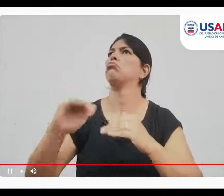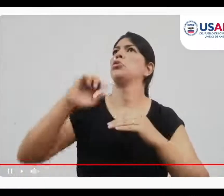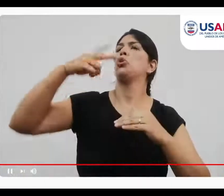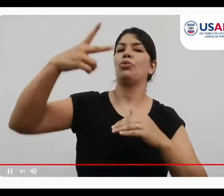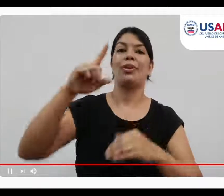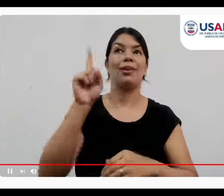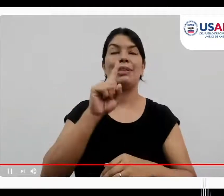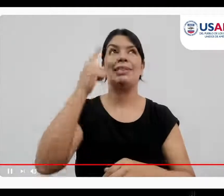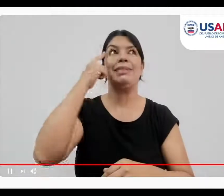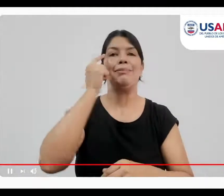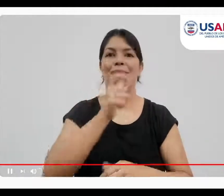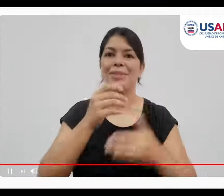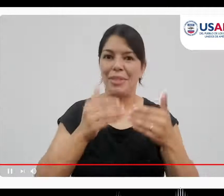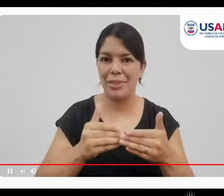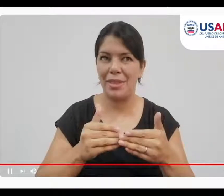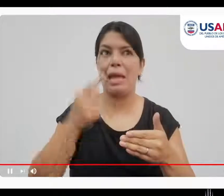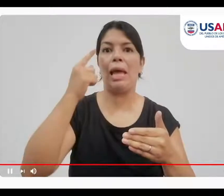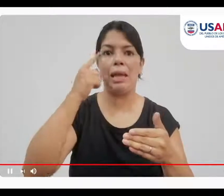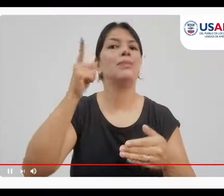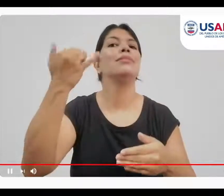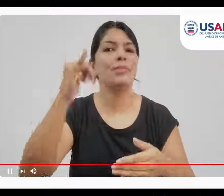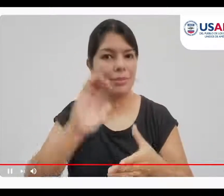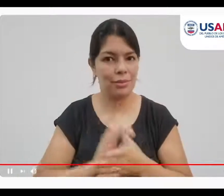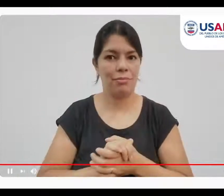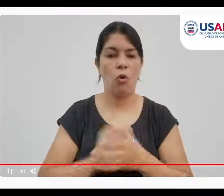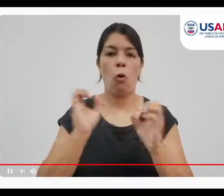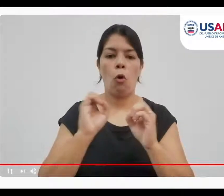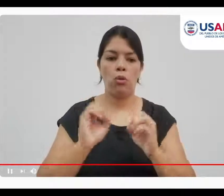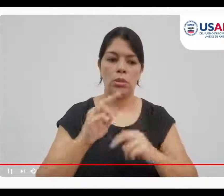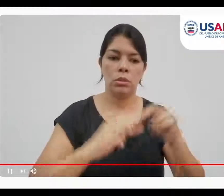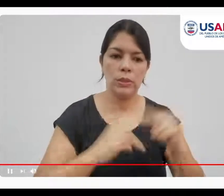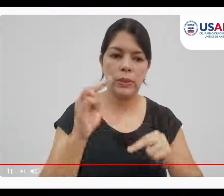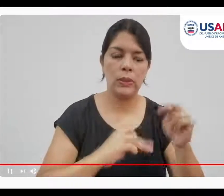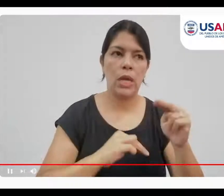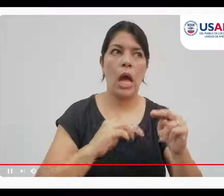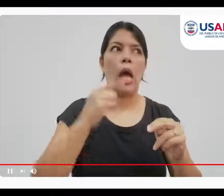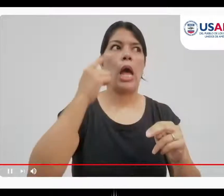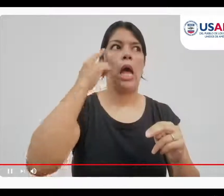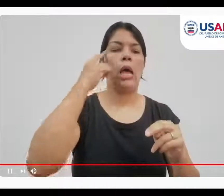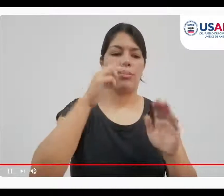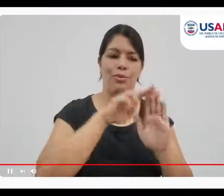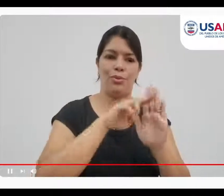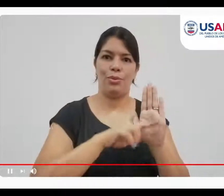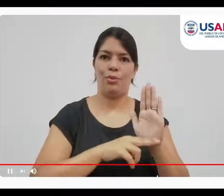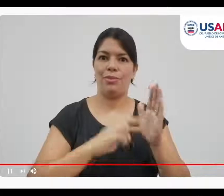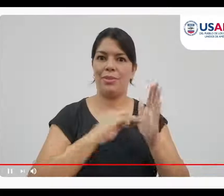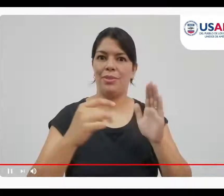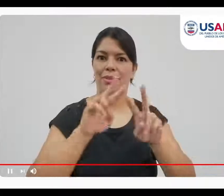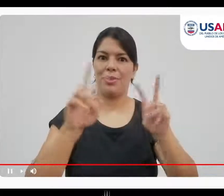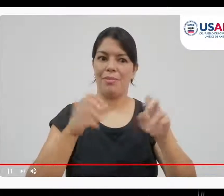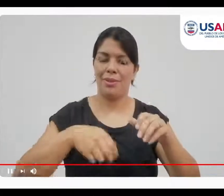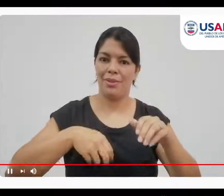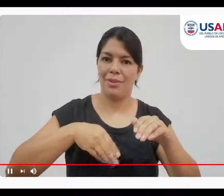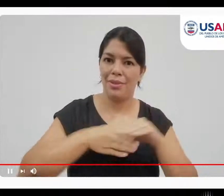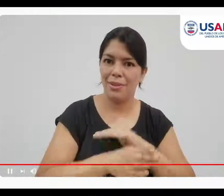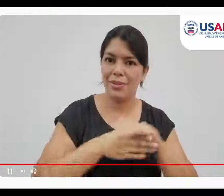con discapacidad. Cuando se construye una obra, se está garantizando que cumpla con las normas técnicas de accesibilidad